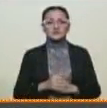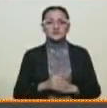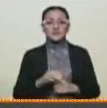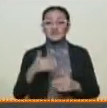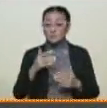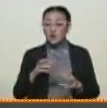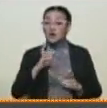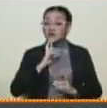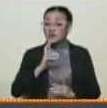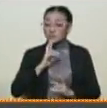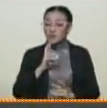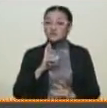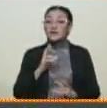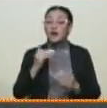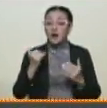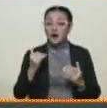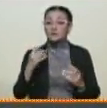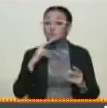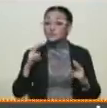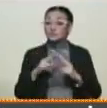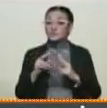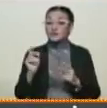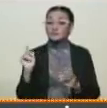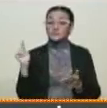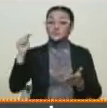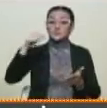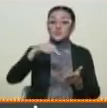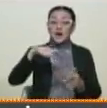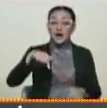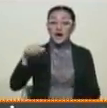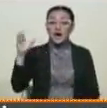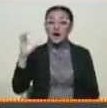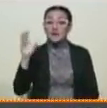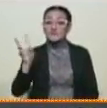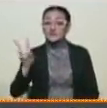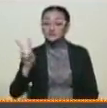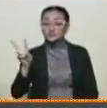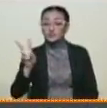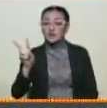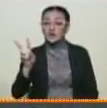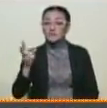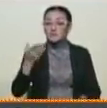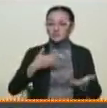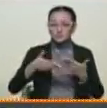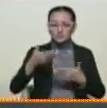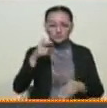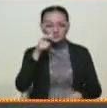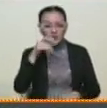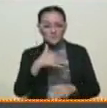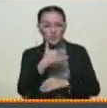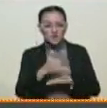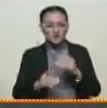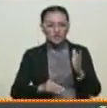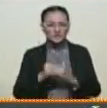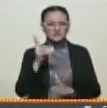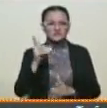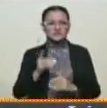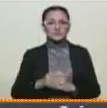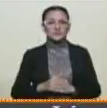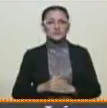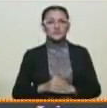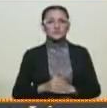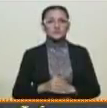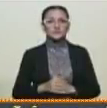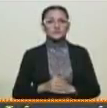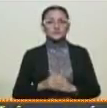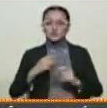allí, nos encontraremos en Caracas para ir a supervisar los proyectos conjuntos de desarrollo. Yo he